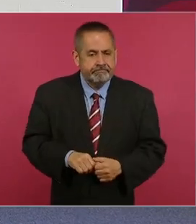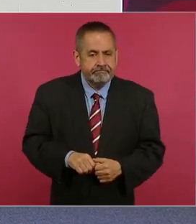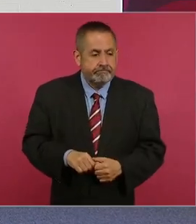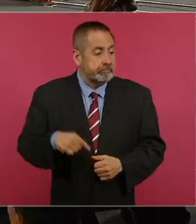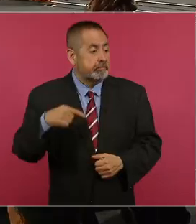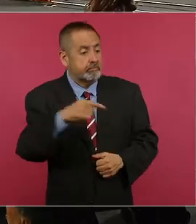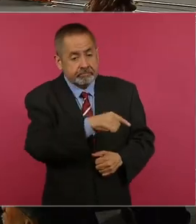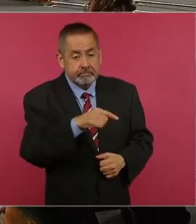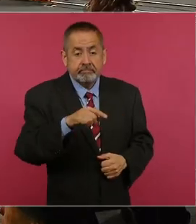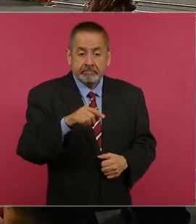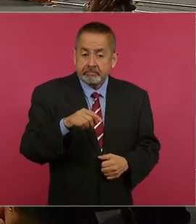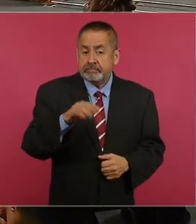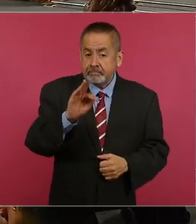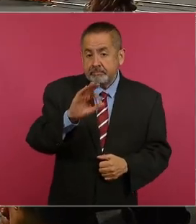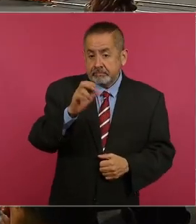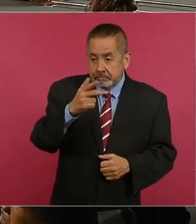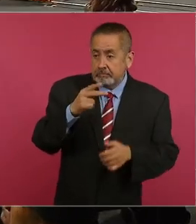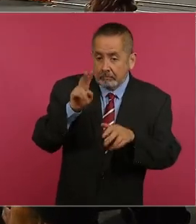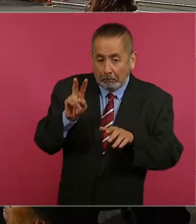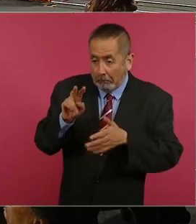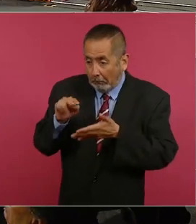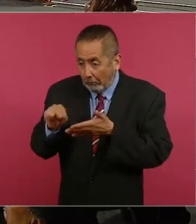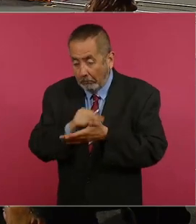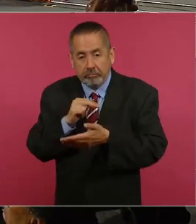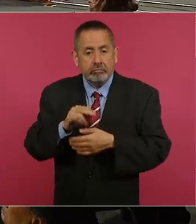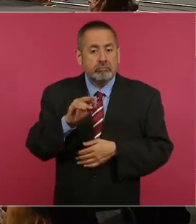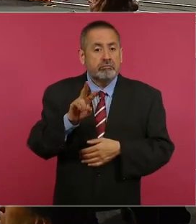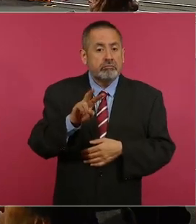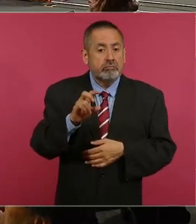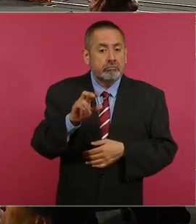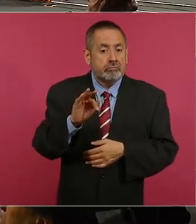Calderón y ahí va Fox